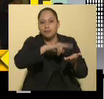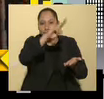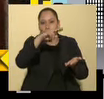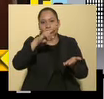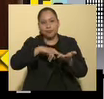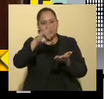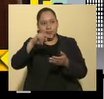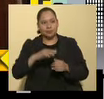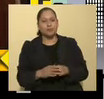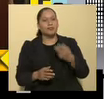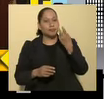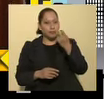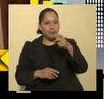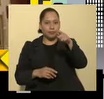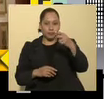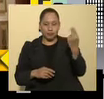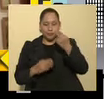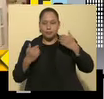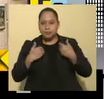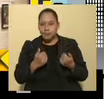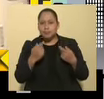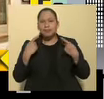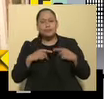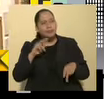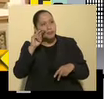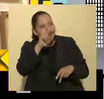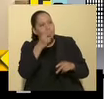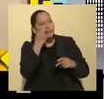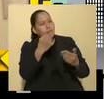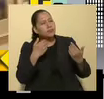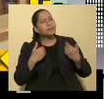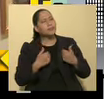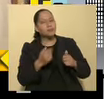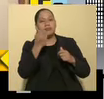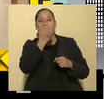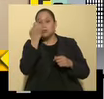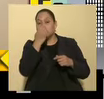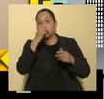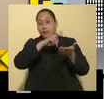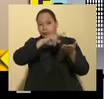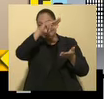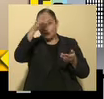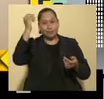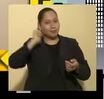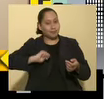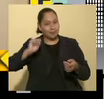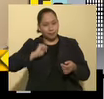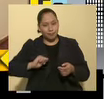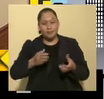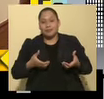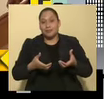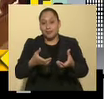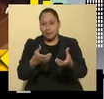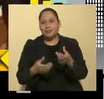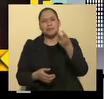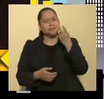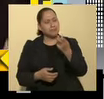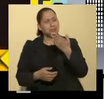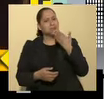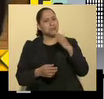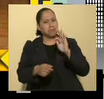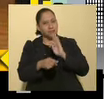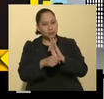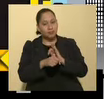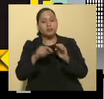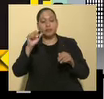que entender que el público, bueno, pues así lo perciba, que la Escuela de Pintura al Aire Libre tuvo un peso tan fuerte que